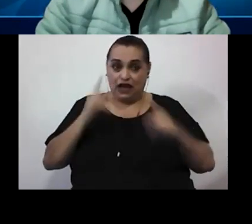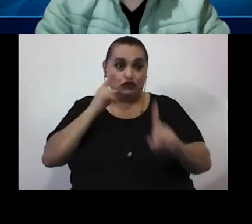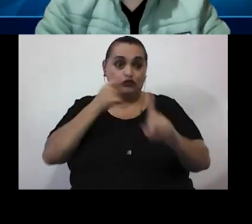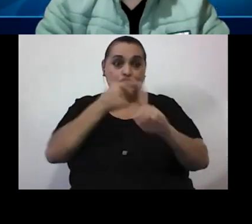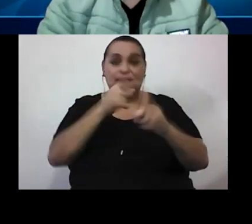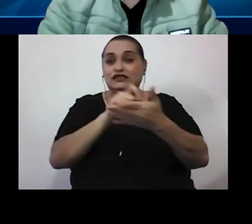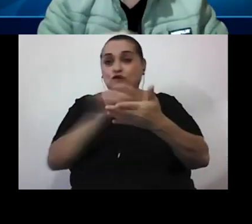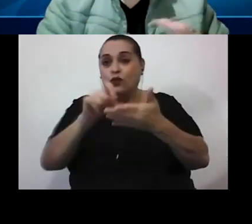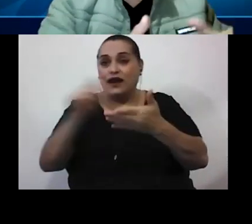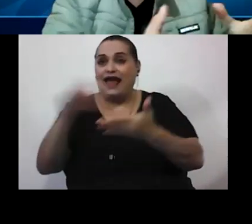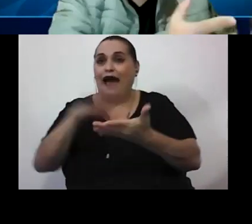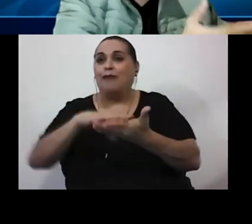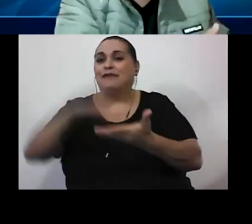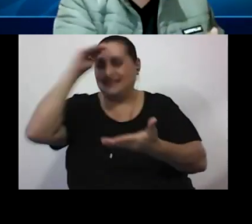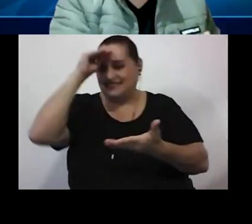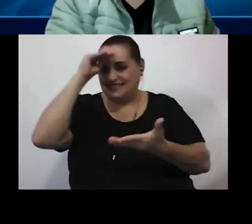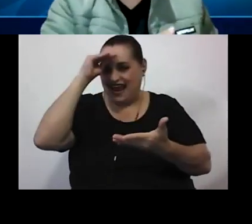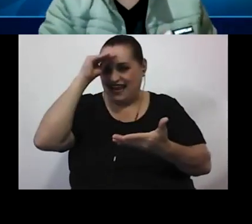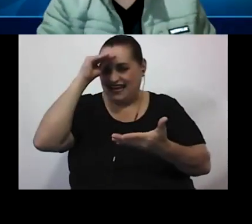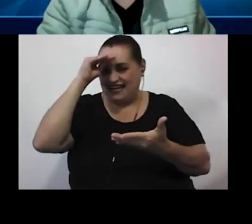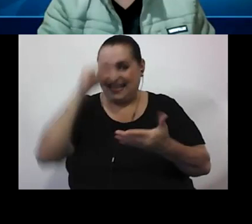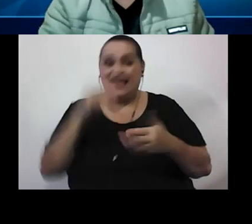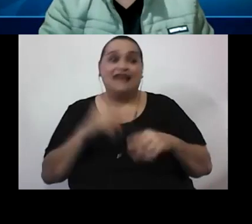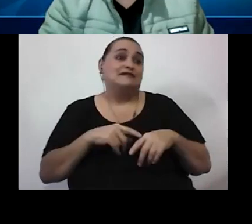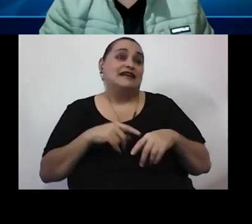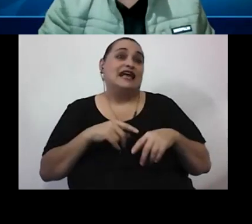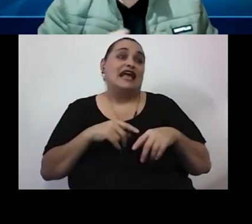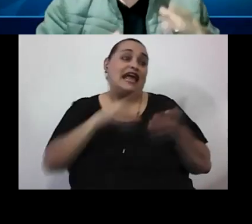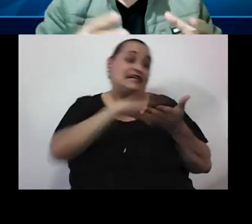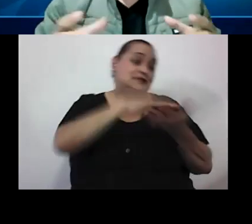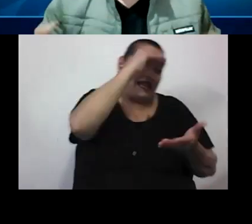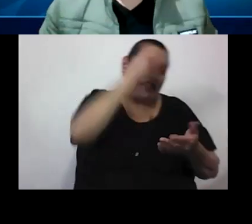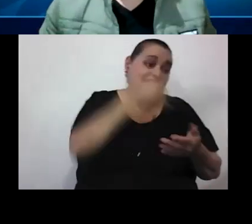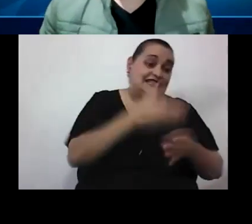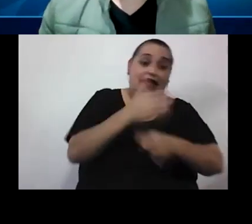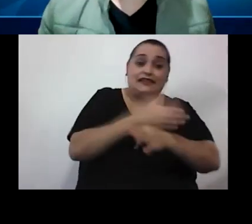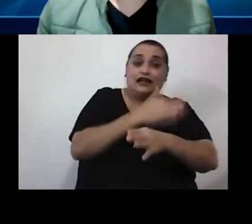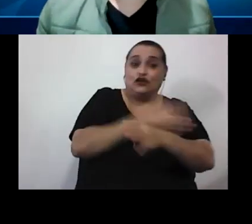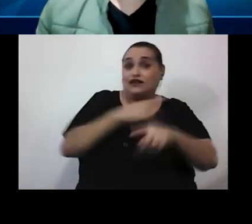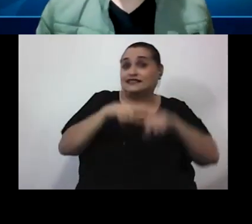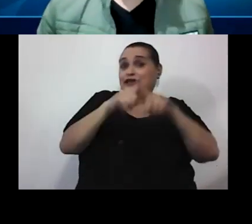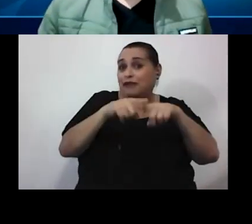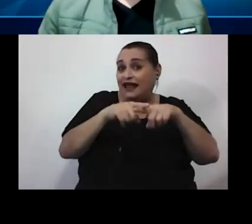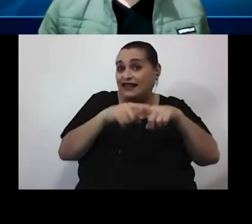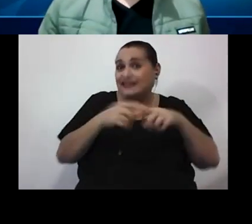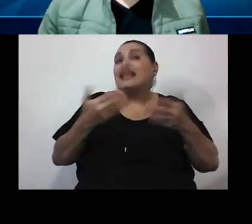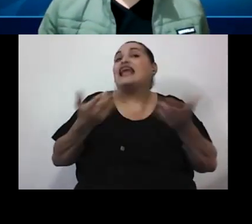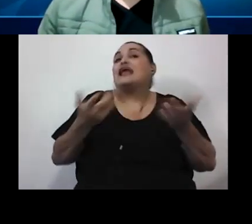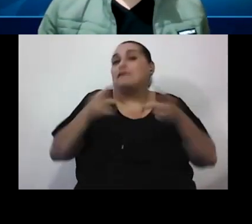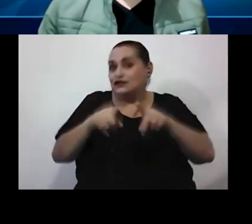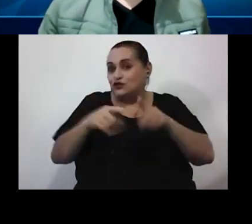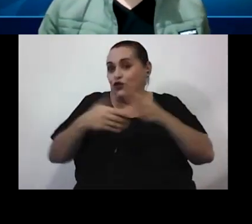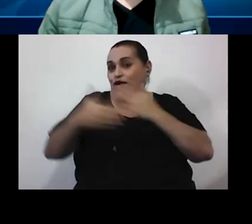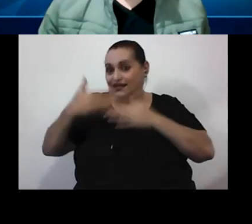aprendizaje, según cómo hayan sido las experiencias anteriores también, ¿verdad? Y según los eventos iniciales, puede